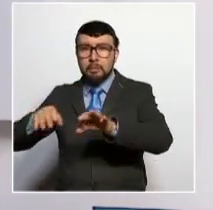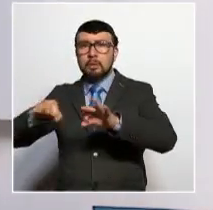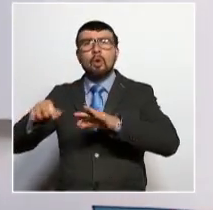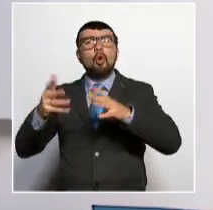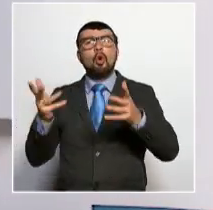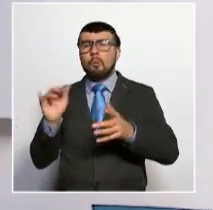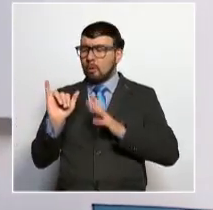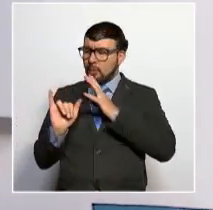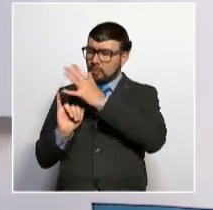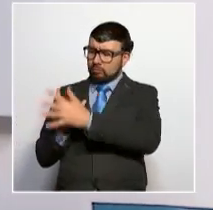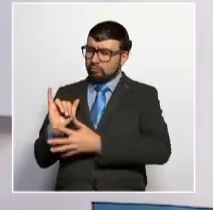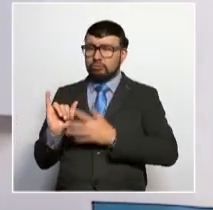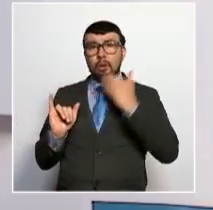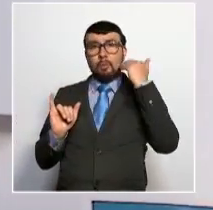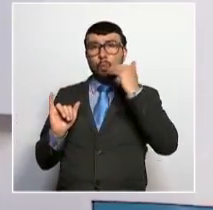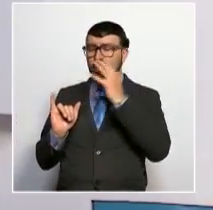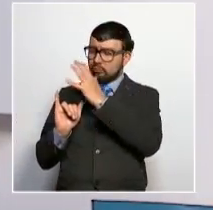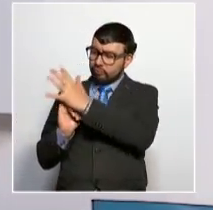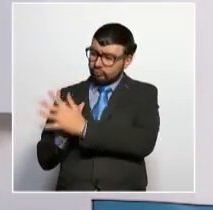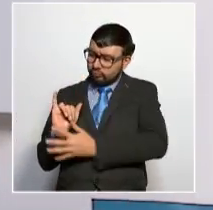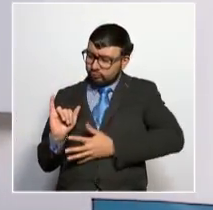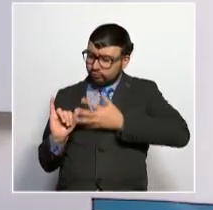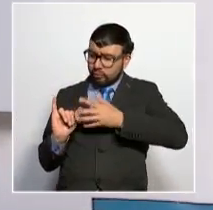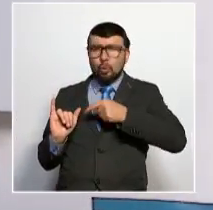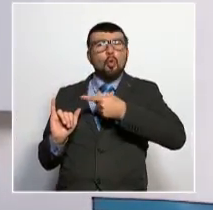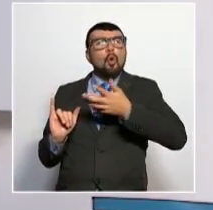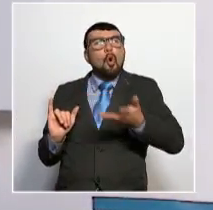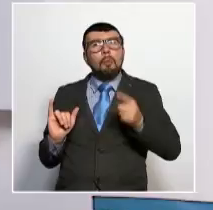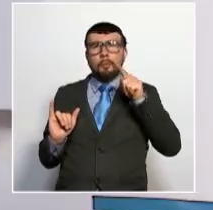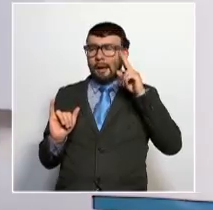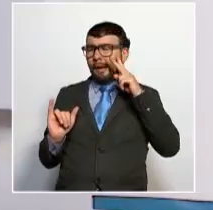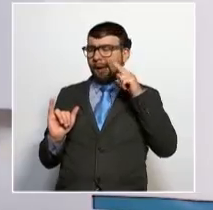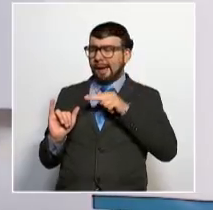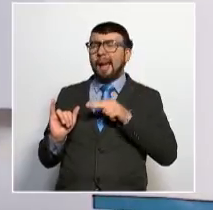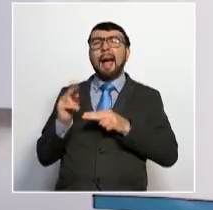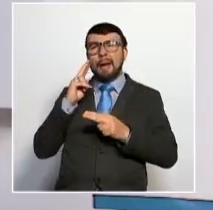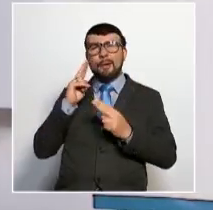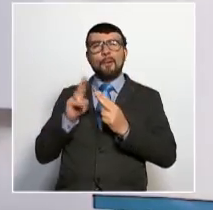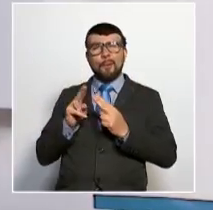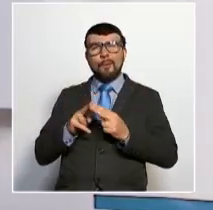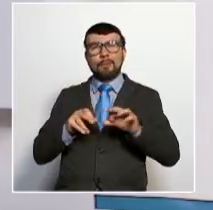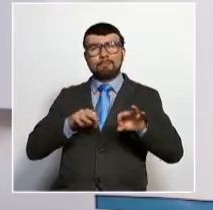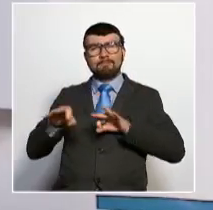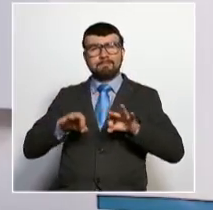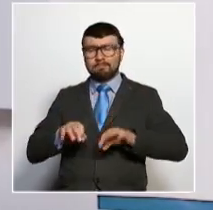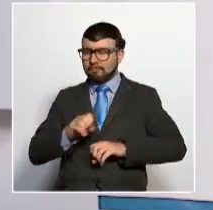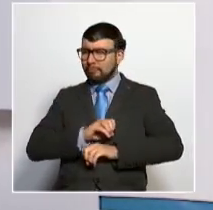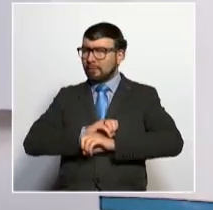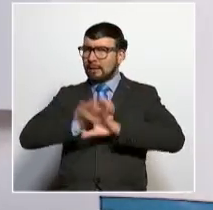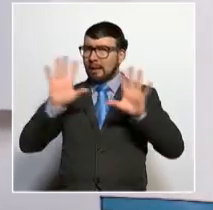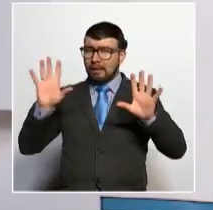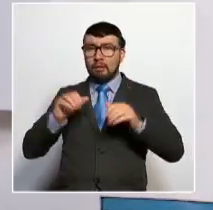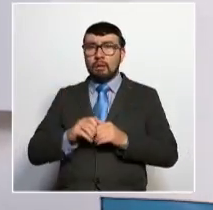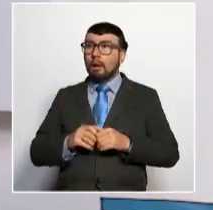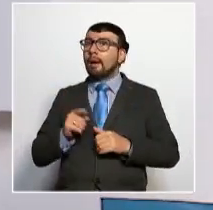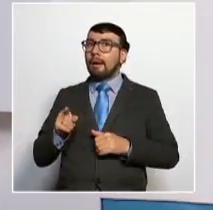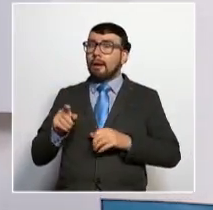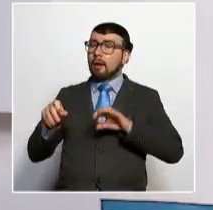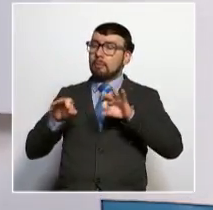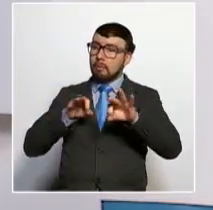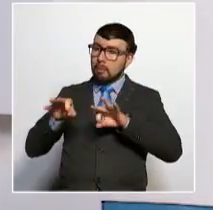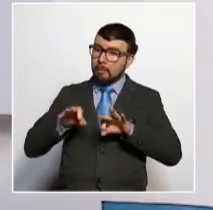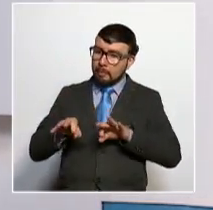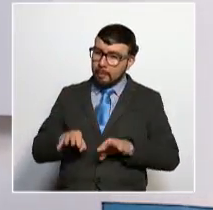reproductor femenino para que ustedes se familiaricen con el cuerpo humano, y de ahí vamos a ir hablando de